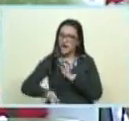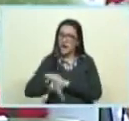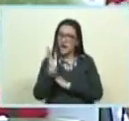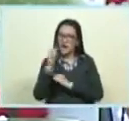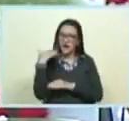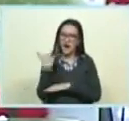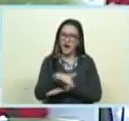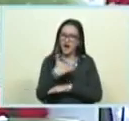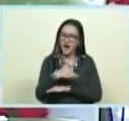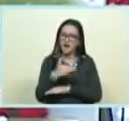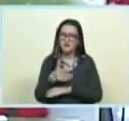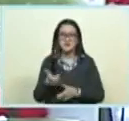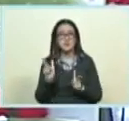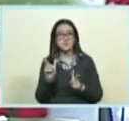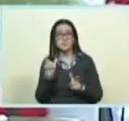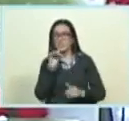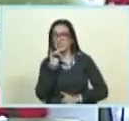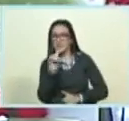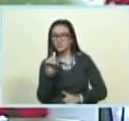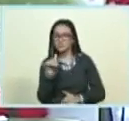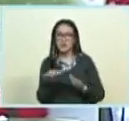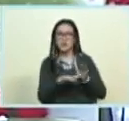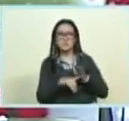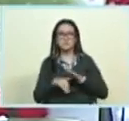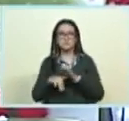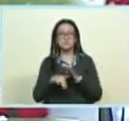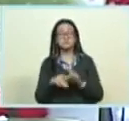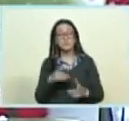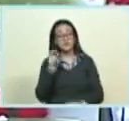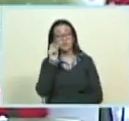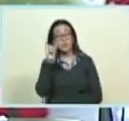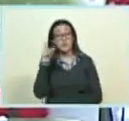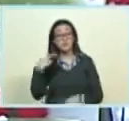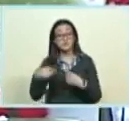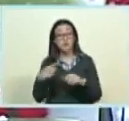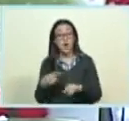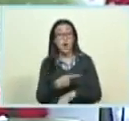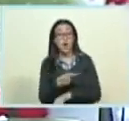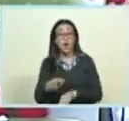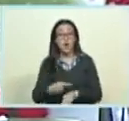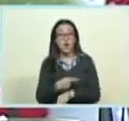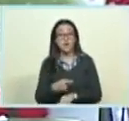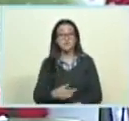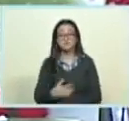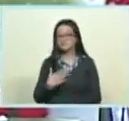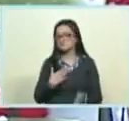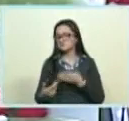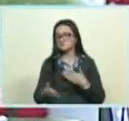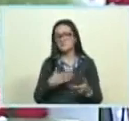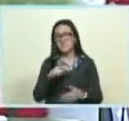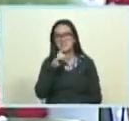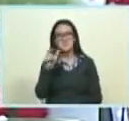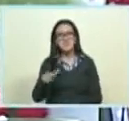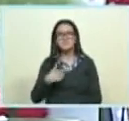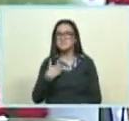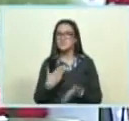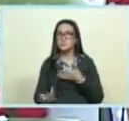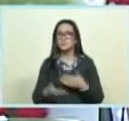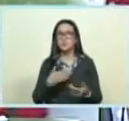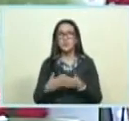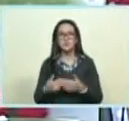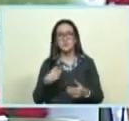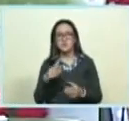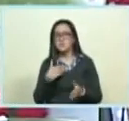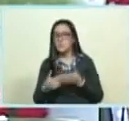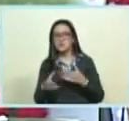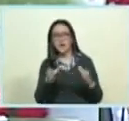permitirlo, y denunciar a los corruptos. Va a haber sorpresa en las próximas horas. No me importa quién sea, no me importa su